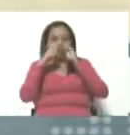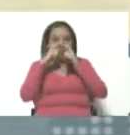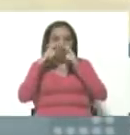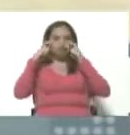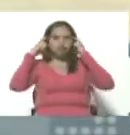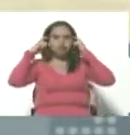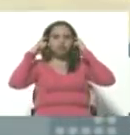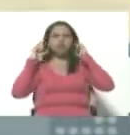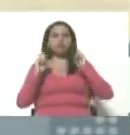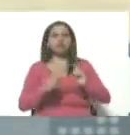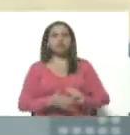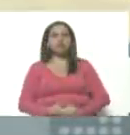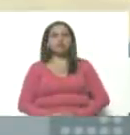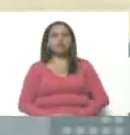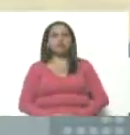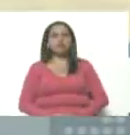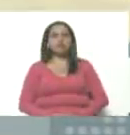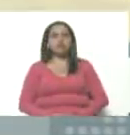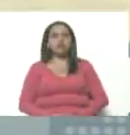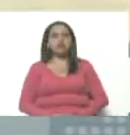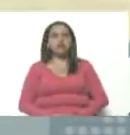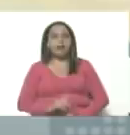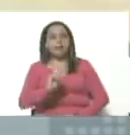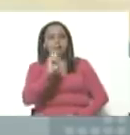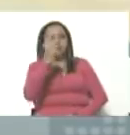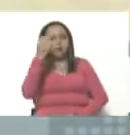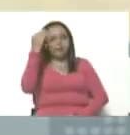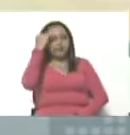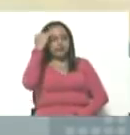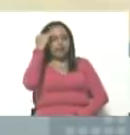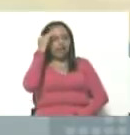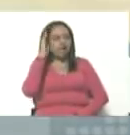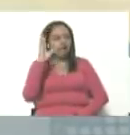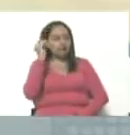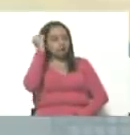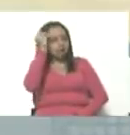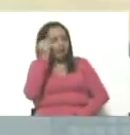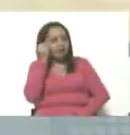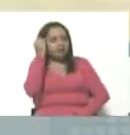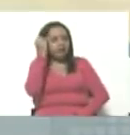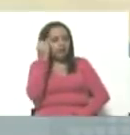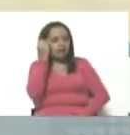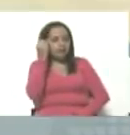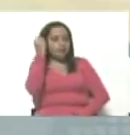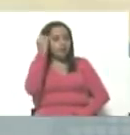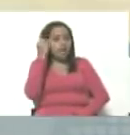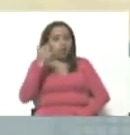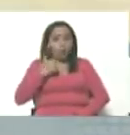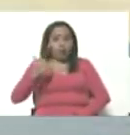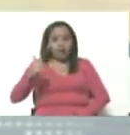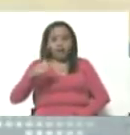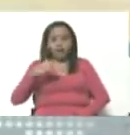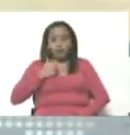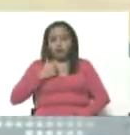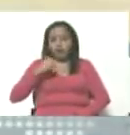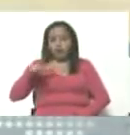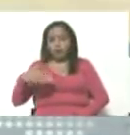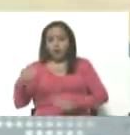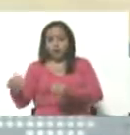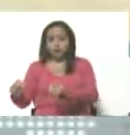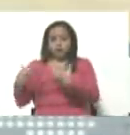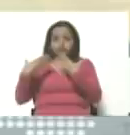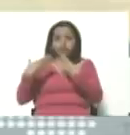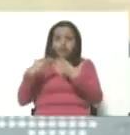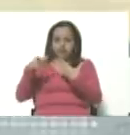protección. Y la primera mente que tenemos es pensar que cualquiera nos puede contagiar. Aquí está